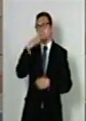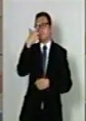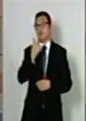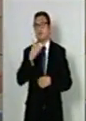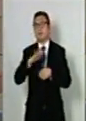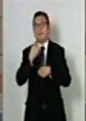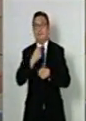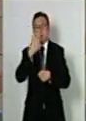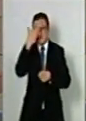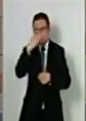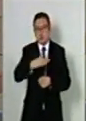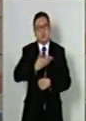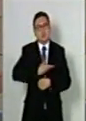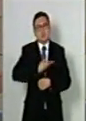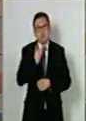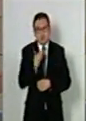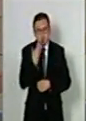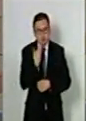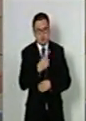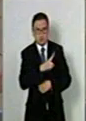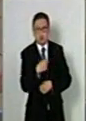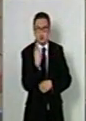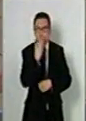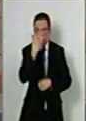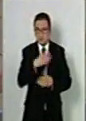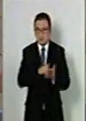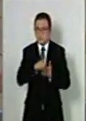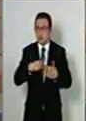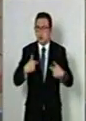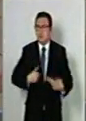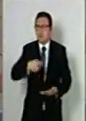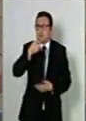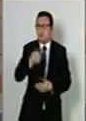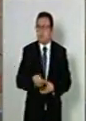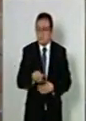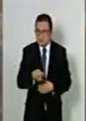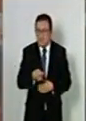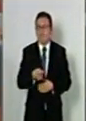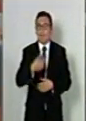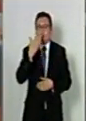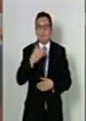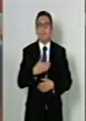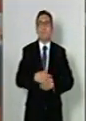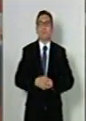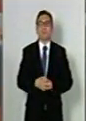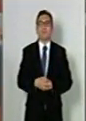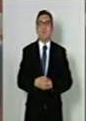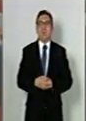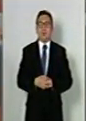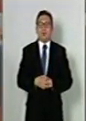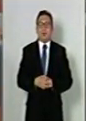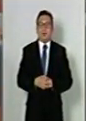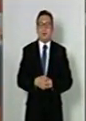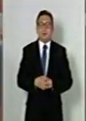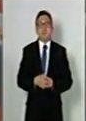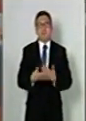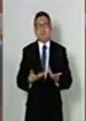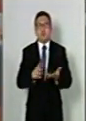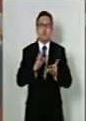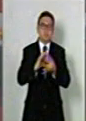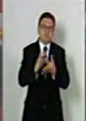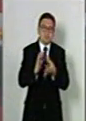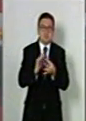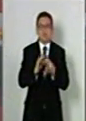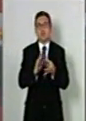la concepción tradicional, los derechos humanos se entienden como la relación, o se explican